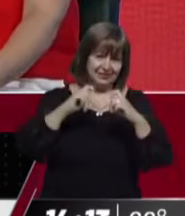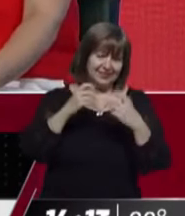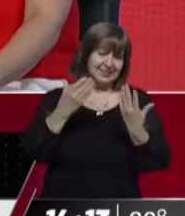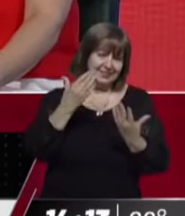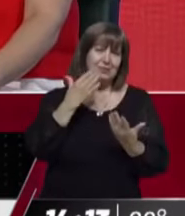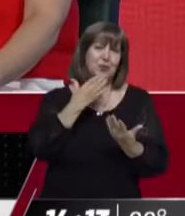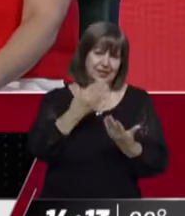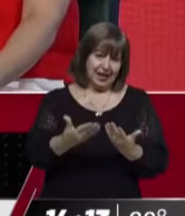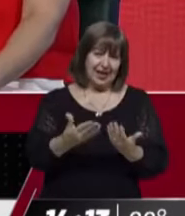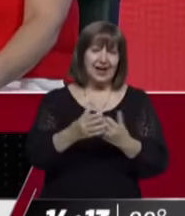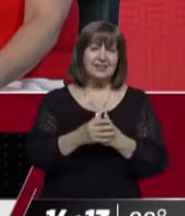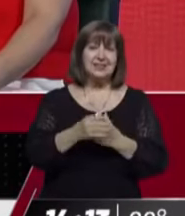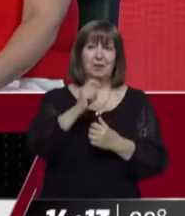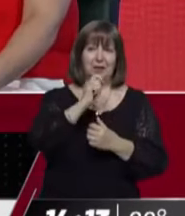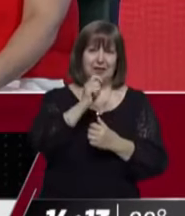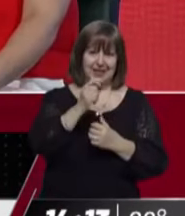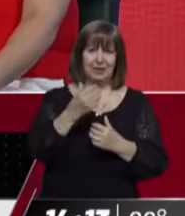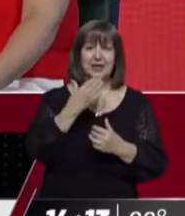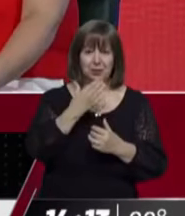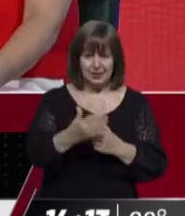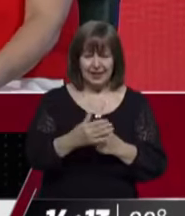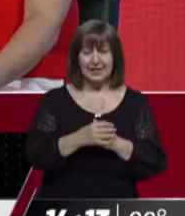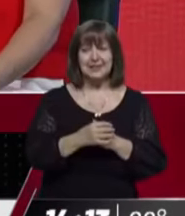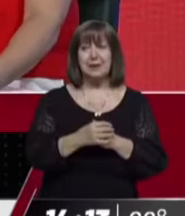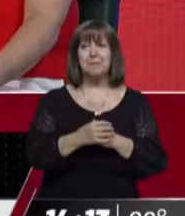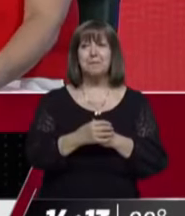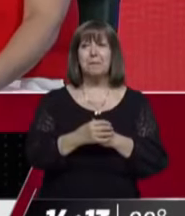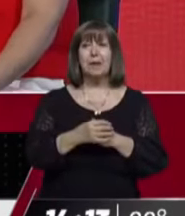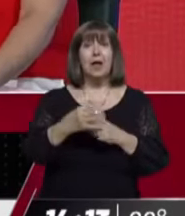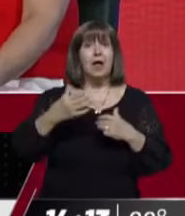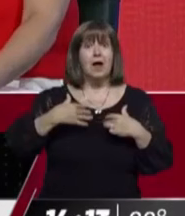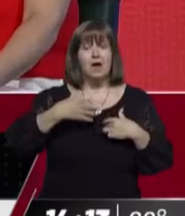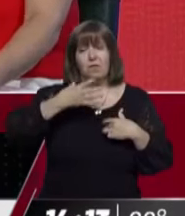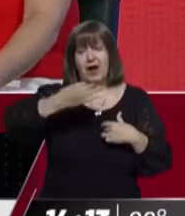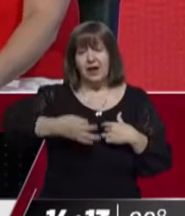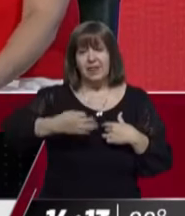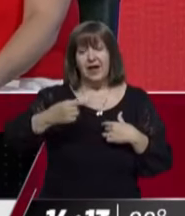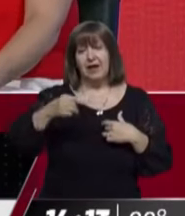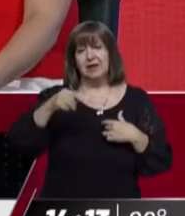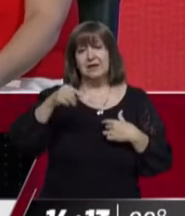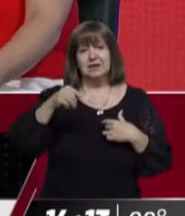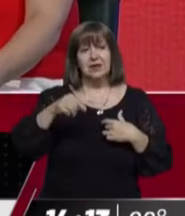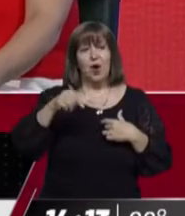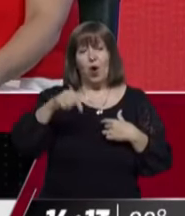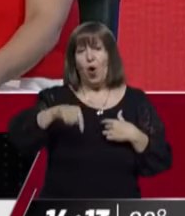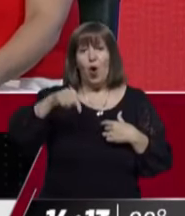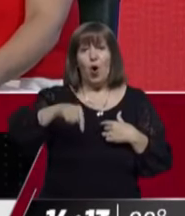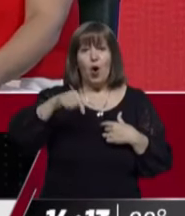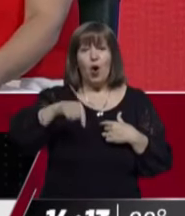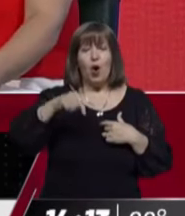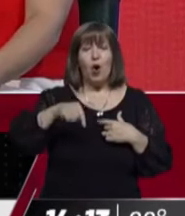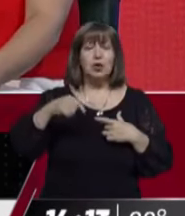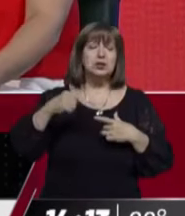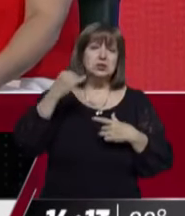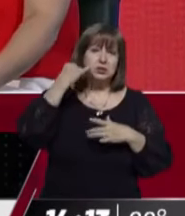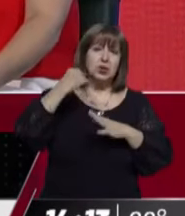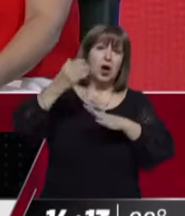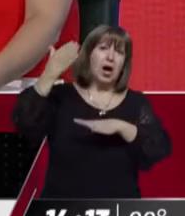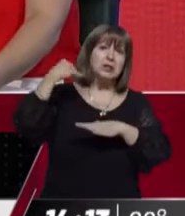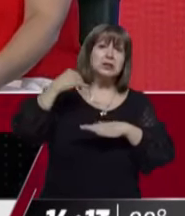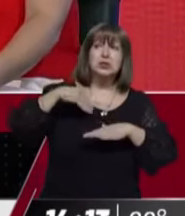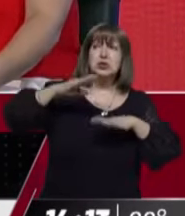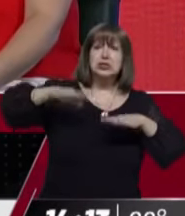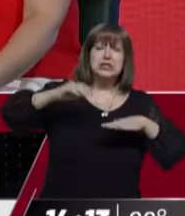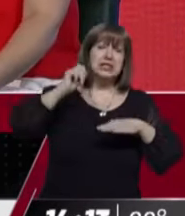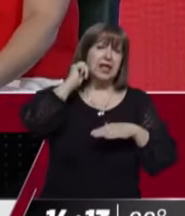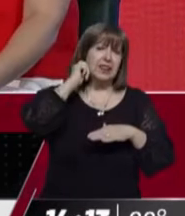llamarme para hacerme una entrevista. La verdad que es impresionante hoy en día, después de yo empezar tan